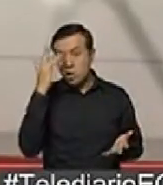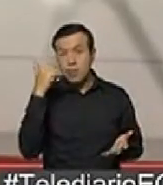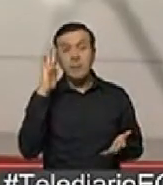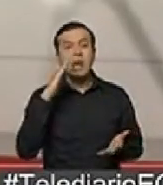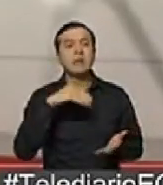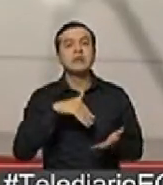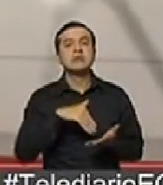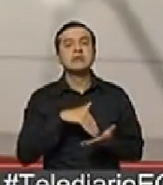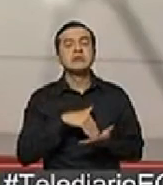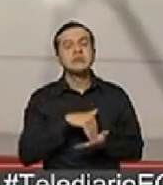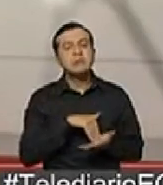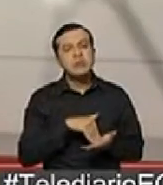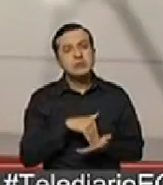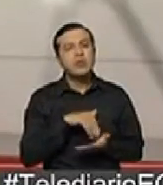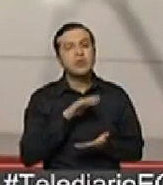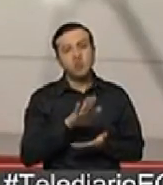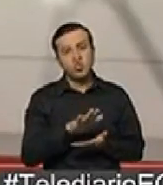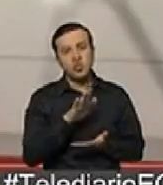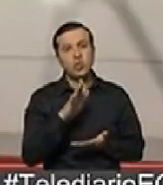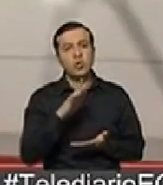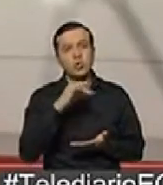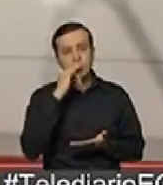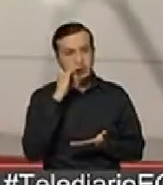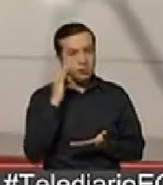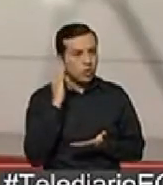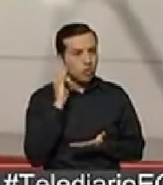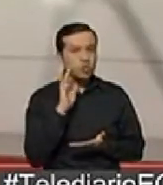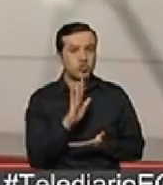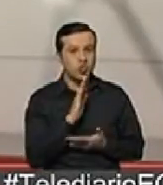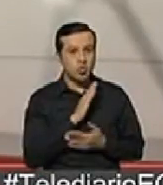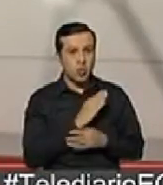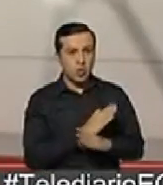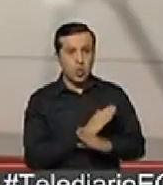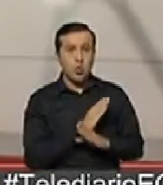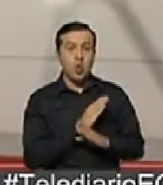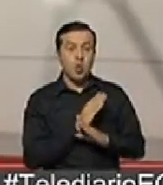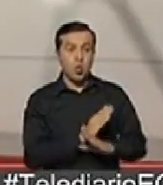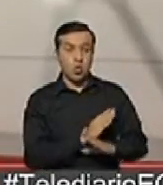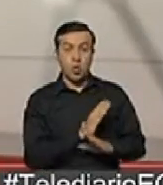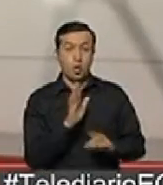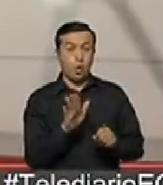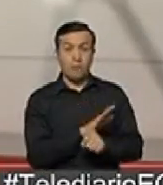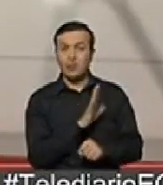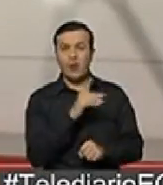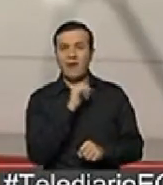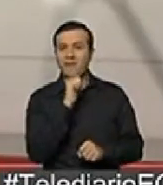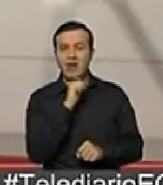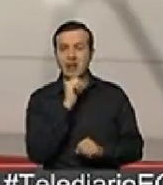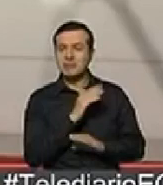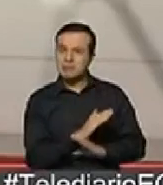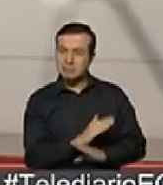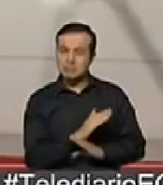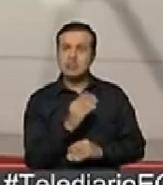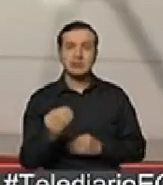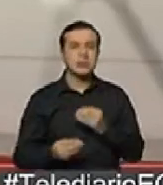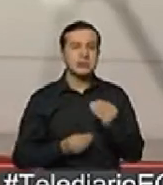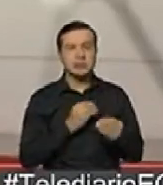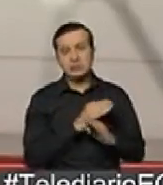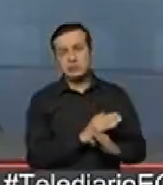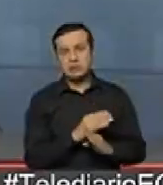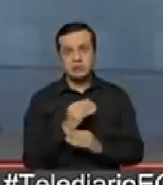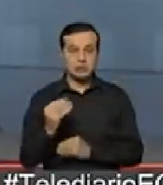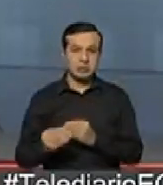susceptibles por su situación inmunológica en maduración, por otro lado. ¿Qué hacer para prevenir